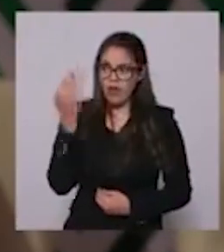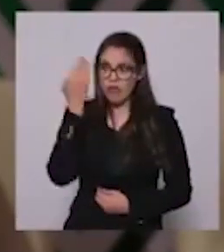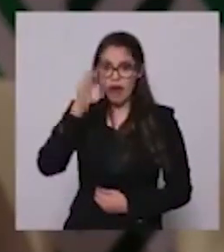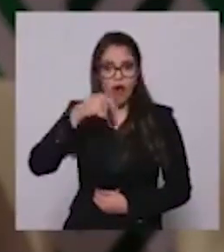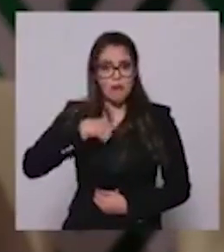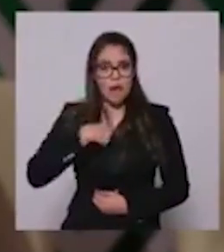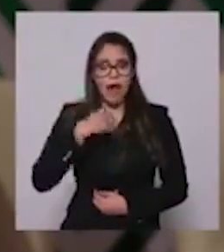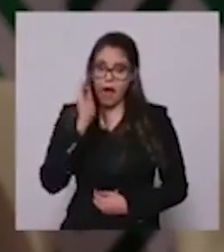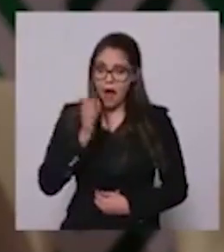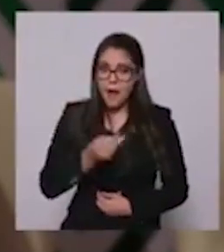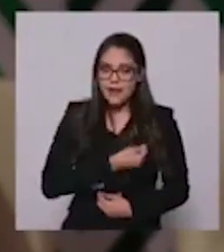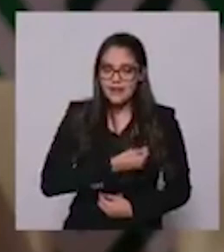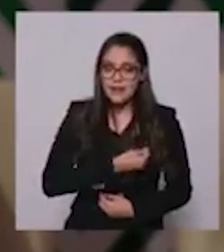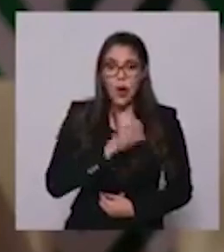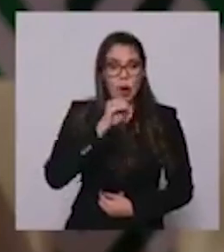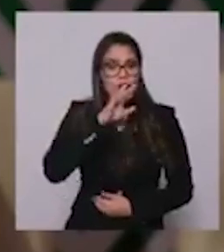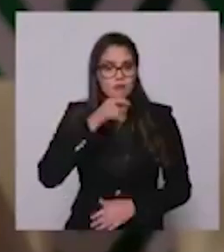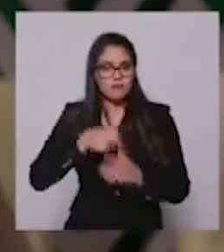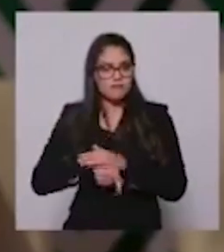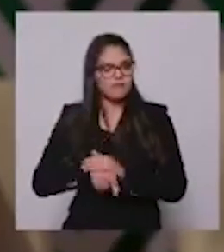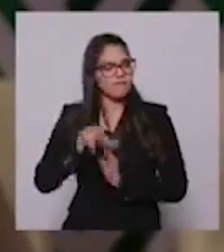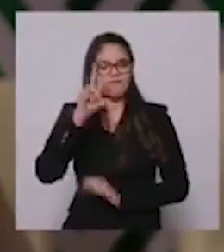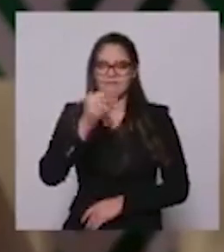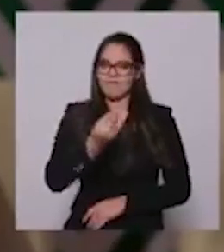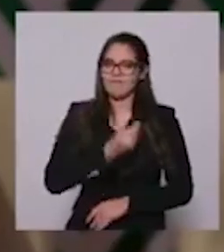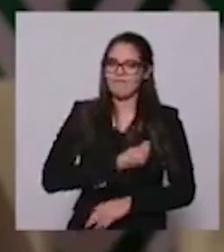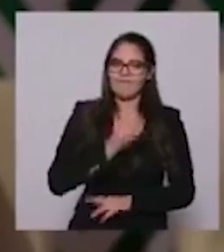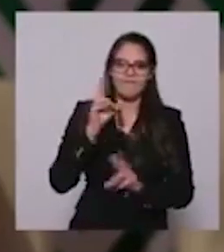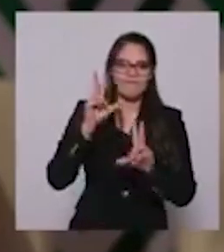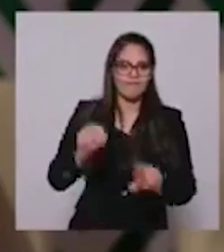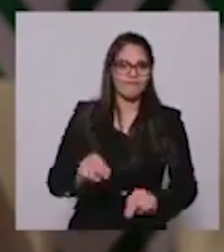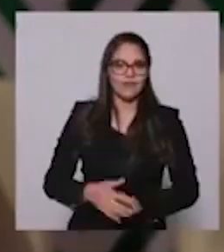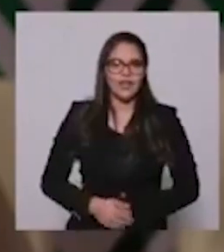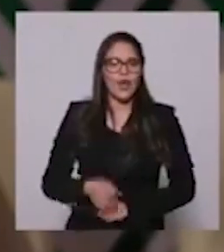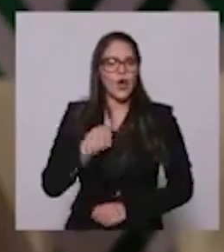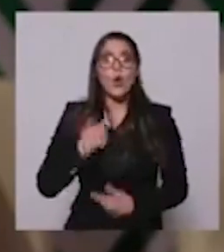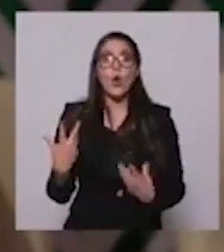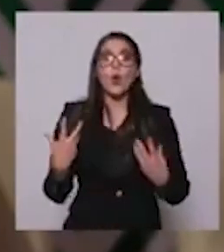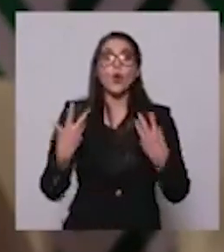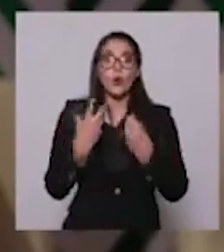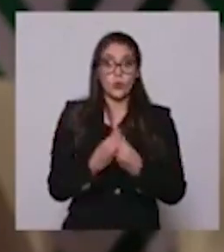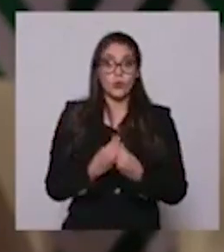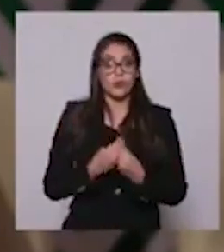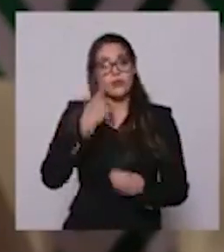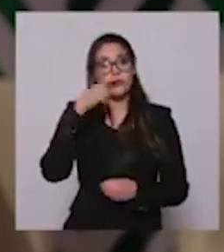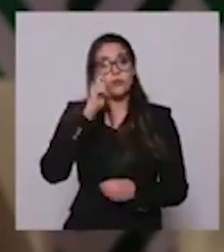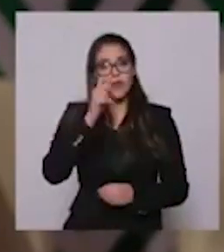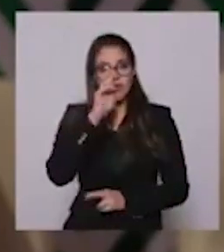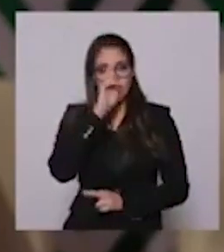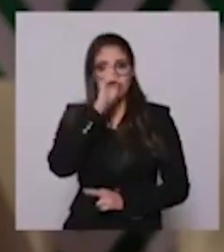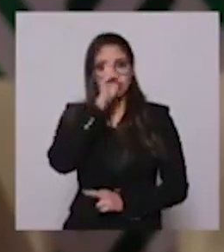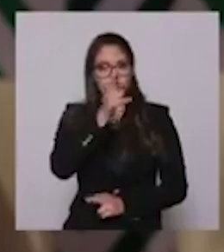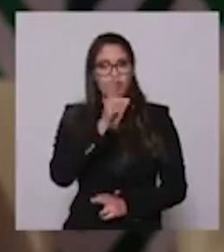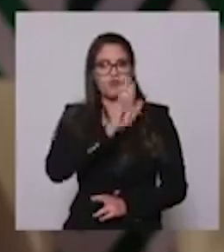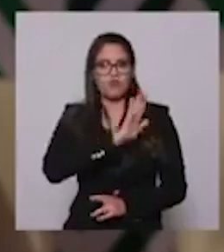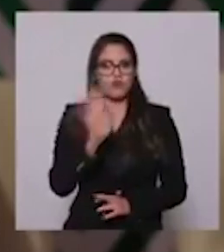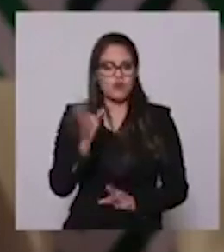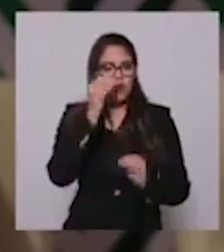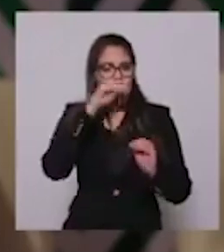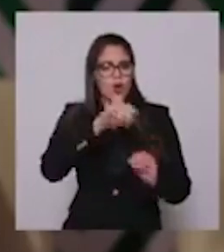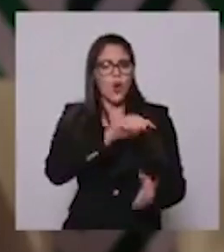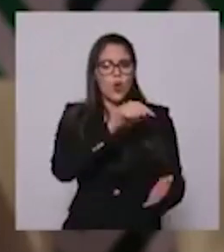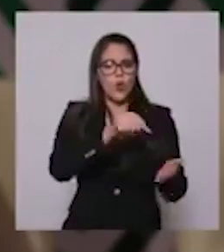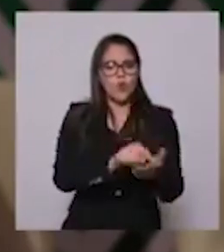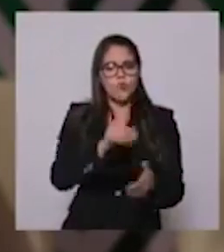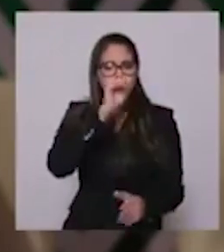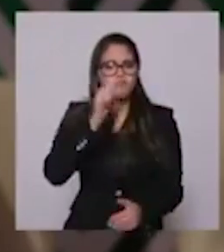pueblo ni la corrupción. En su primer informe de labores en el Teatro de la Ciudad de Esperanza Iris, explicó que su